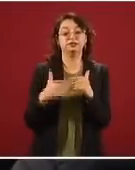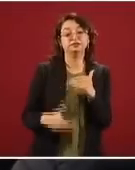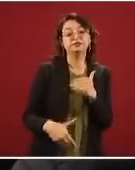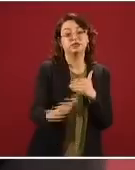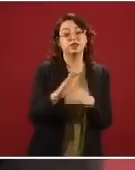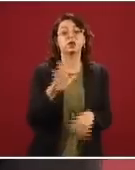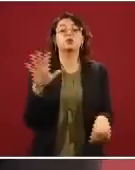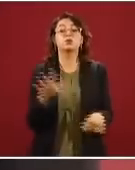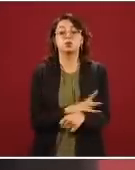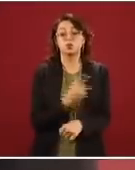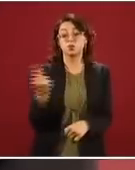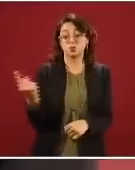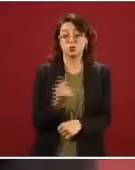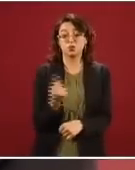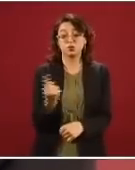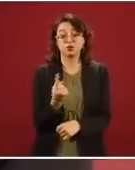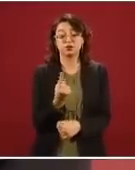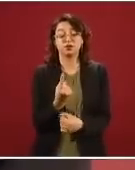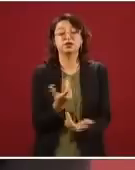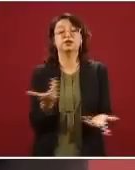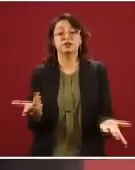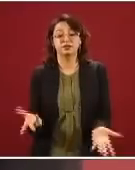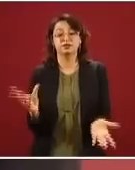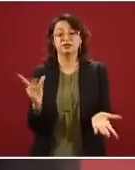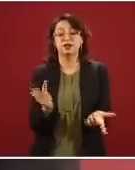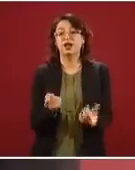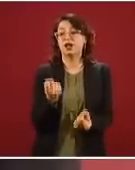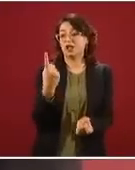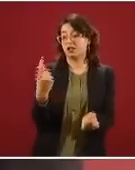porque hay quienes